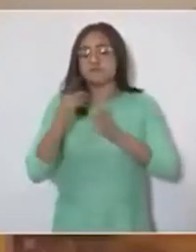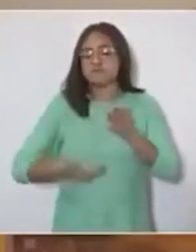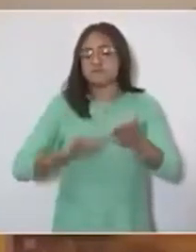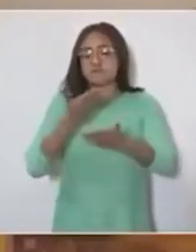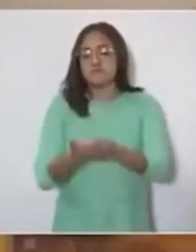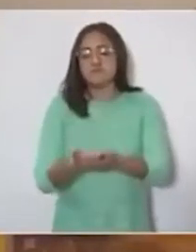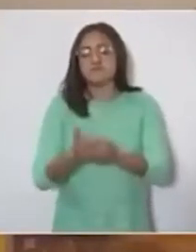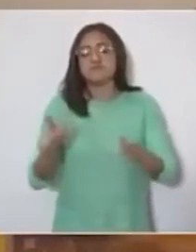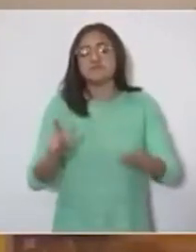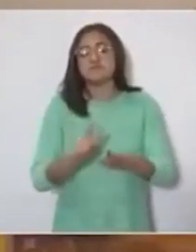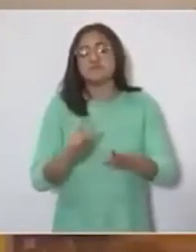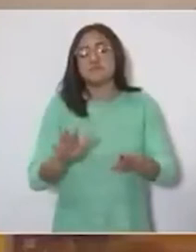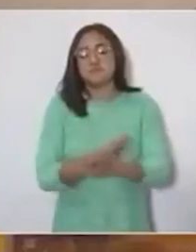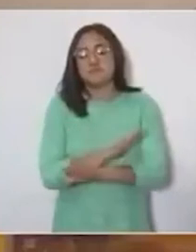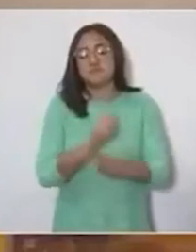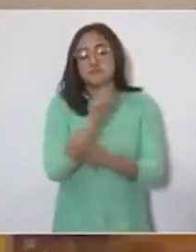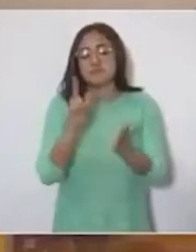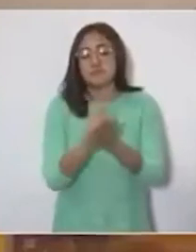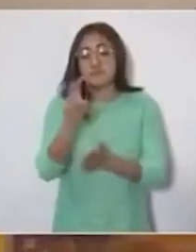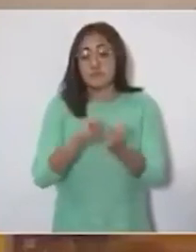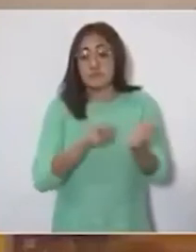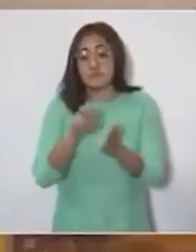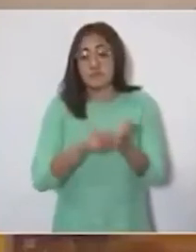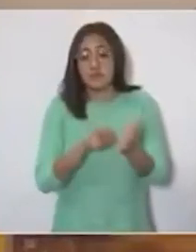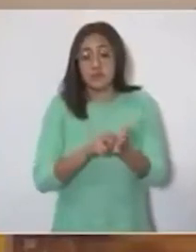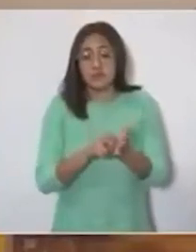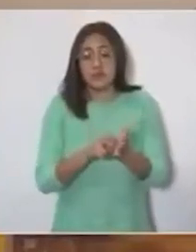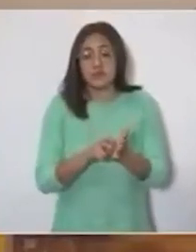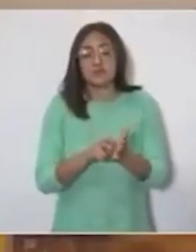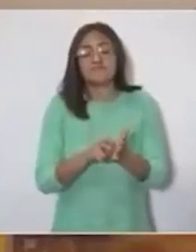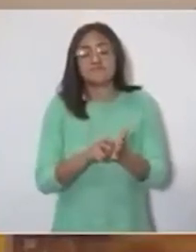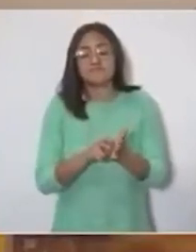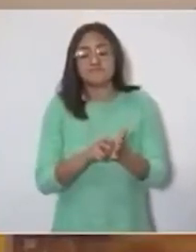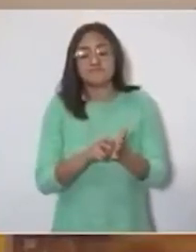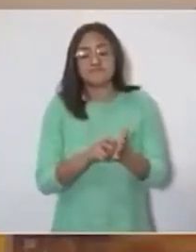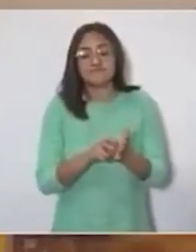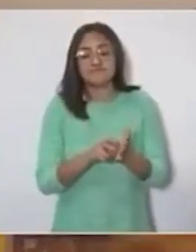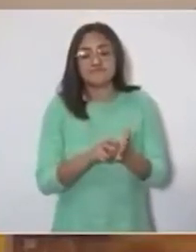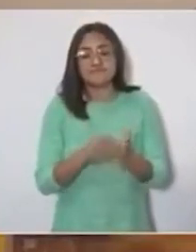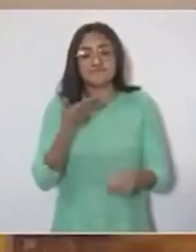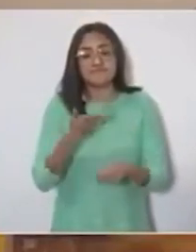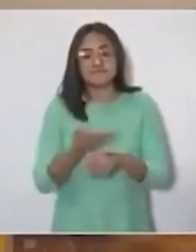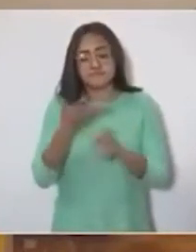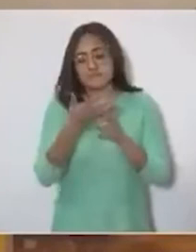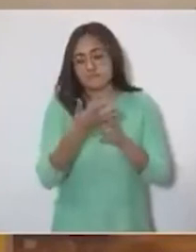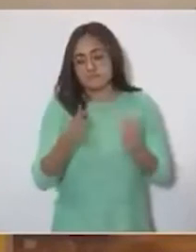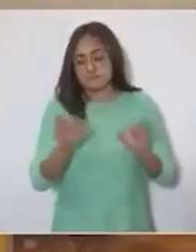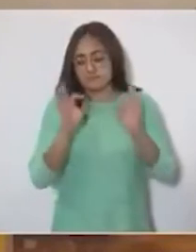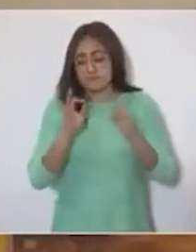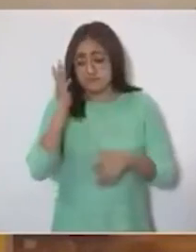de reforma constitucional es muy trascendente